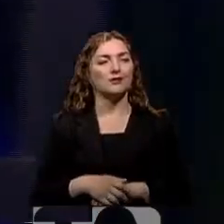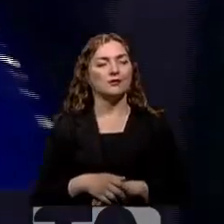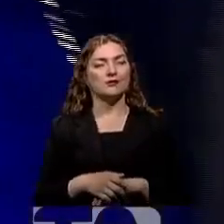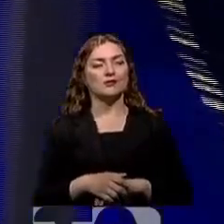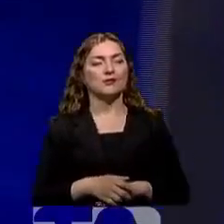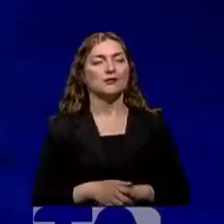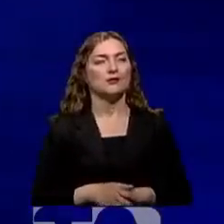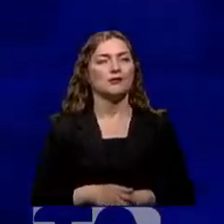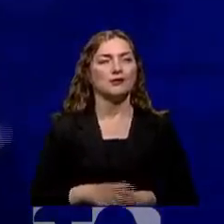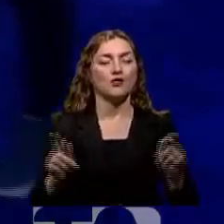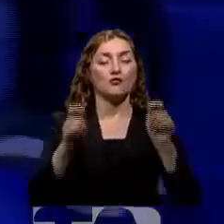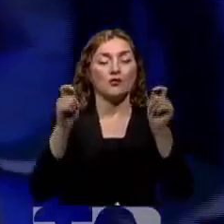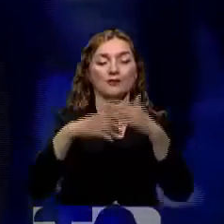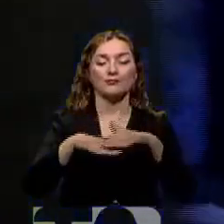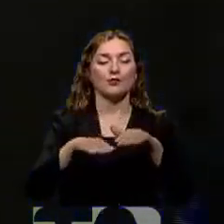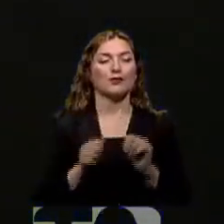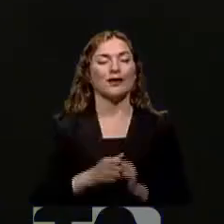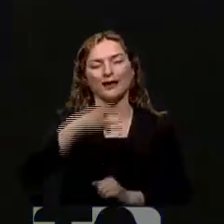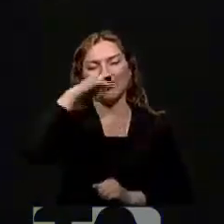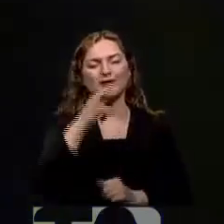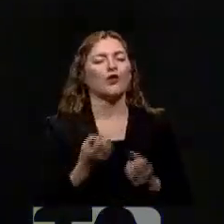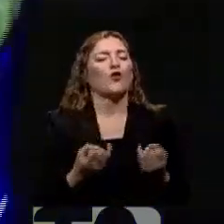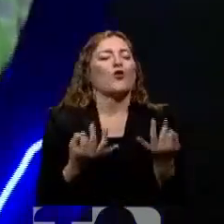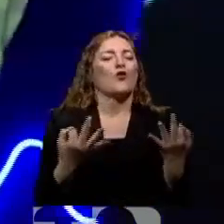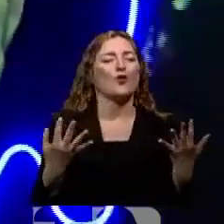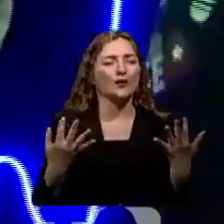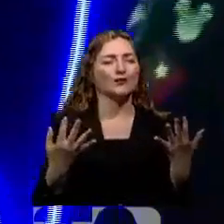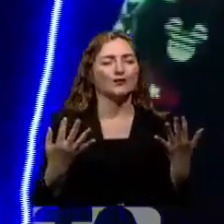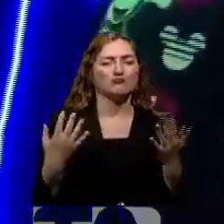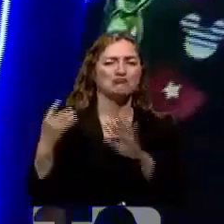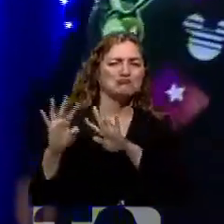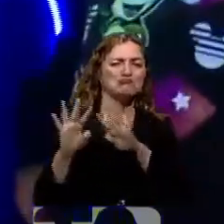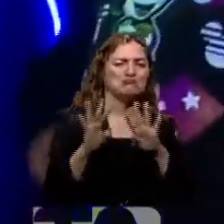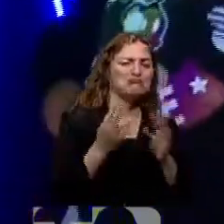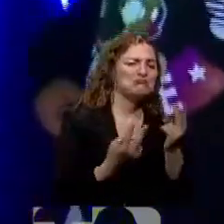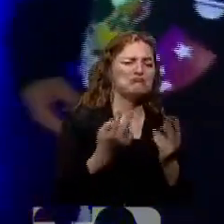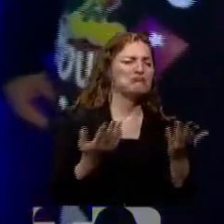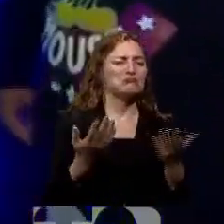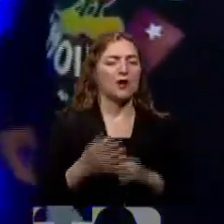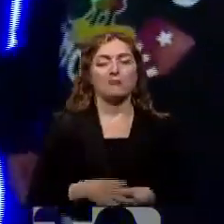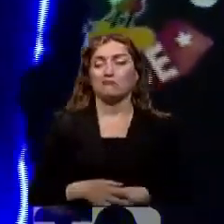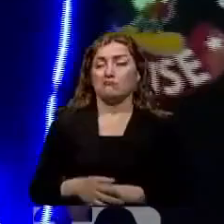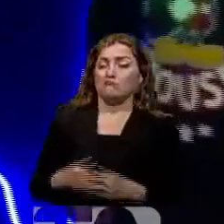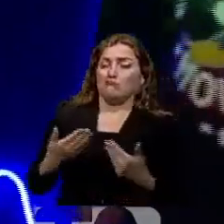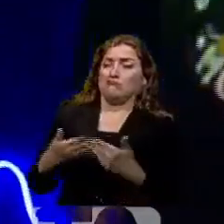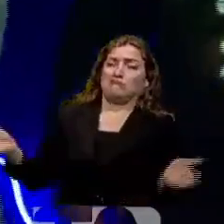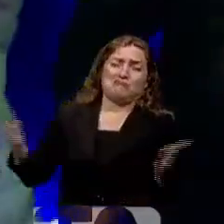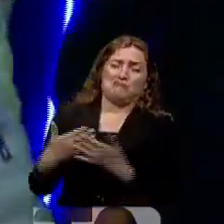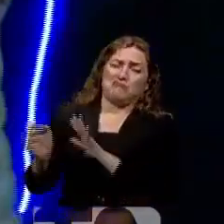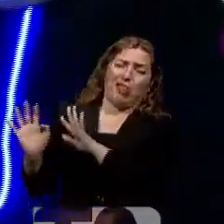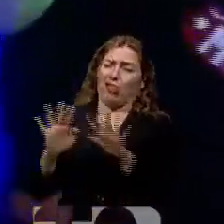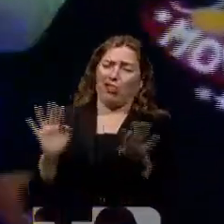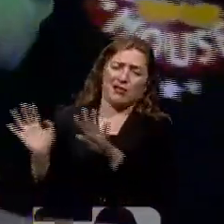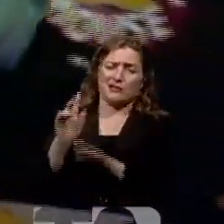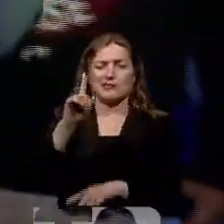esta fiesta de cierre de verano. ¿A cuántos niños esperan recibir? Nosotros tenemos aquí las puertas abiertas, esperamos recibir 100,